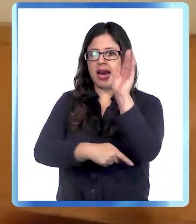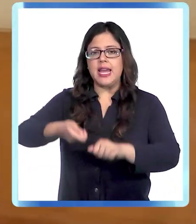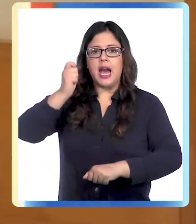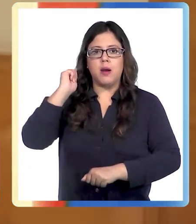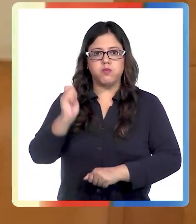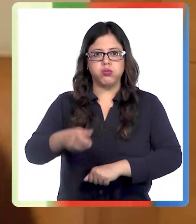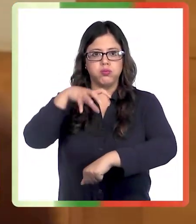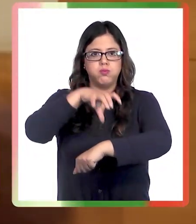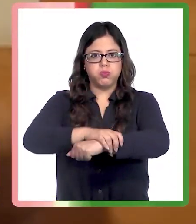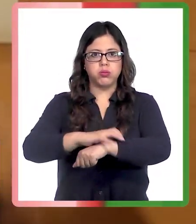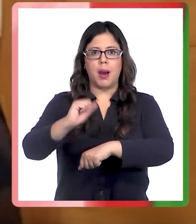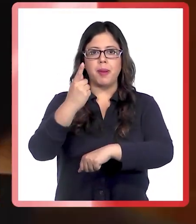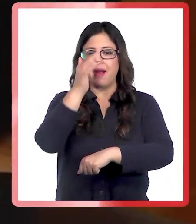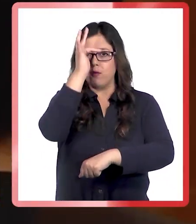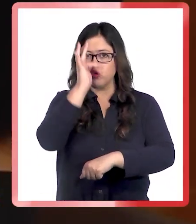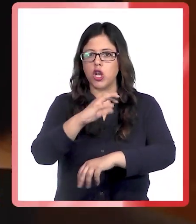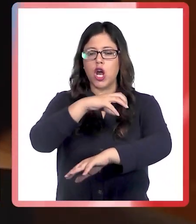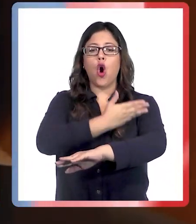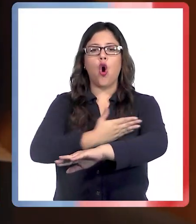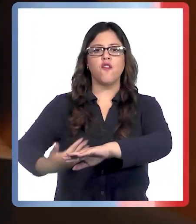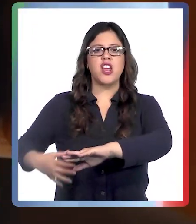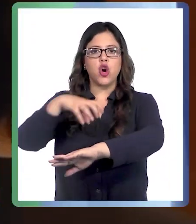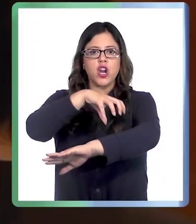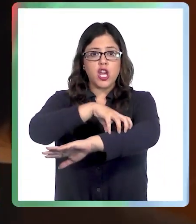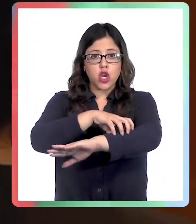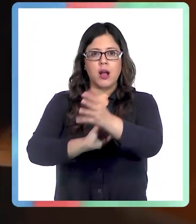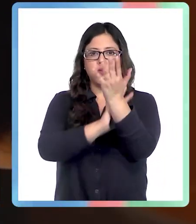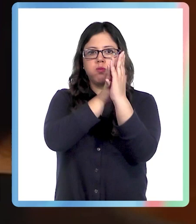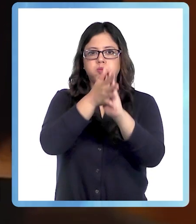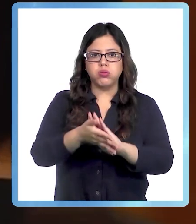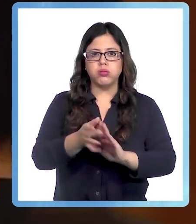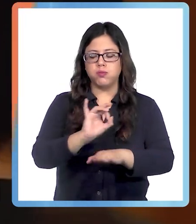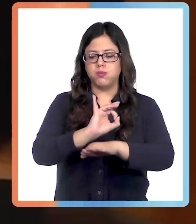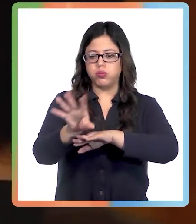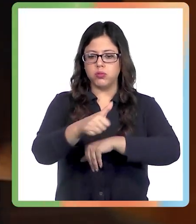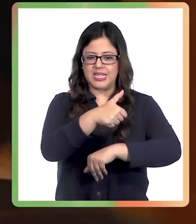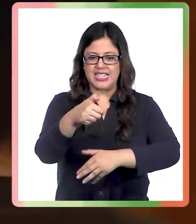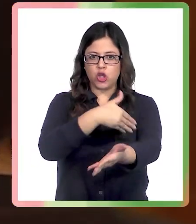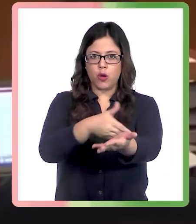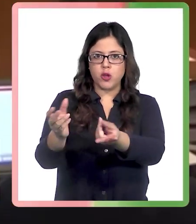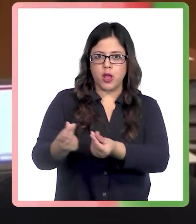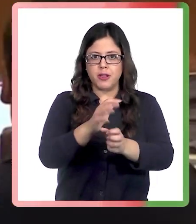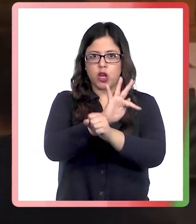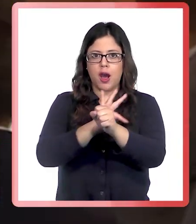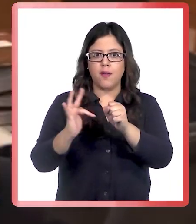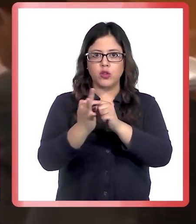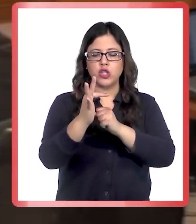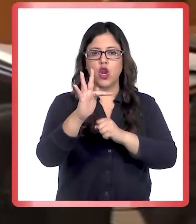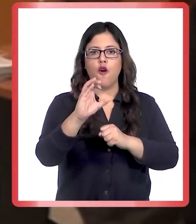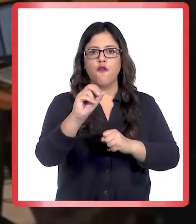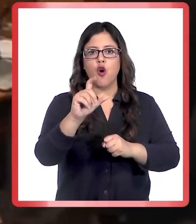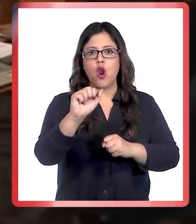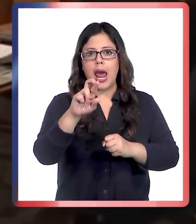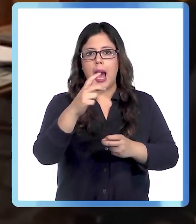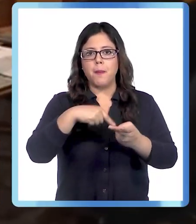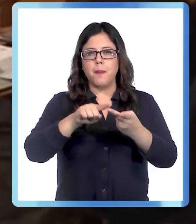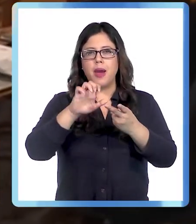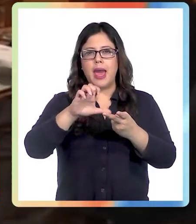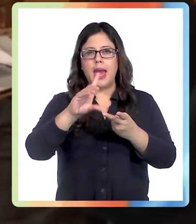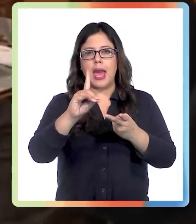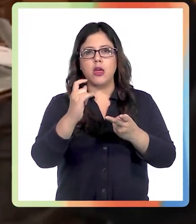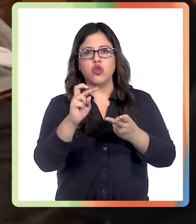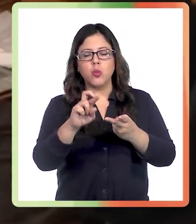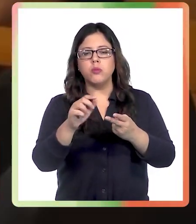formalizó a la primera funcionaria del Gobierno Regional de la Araucanía por el traspaso de casi 700 millones de pesos a las fundaciones FOLAP y EDUC,